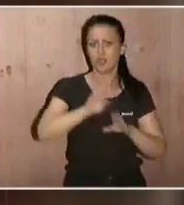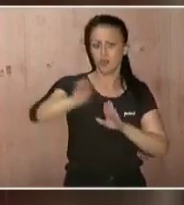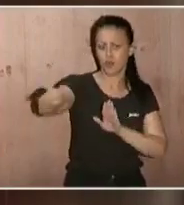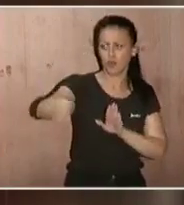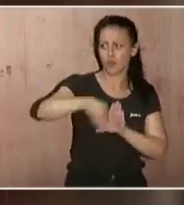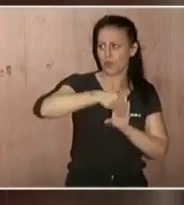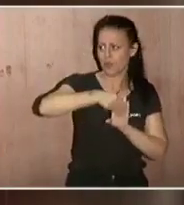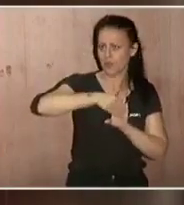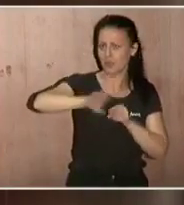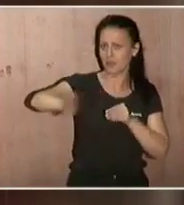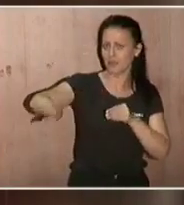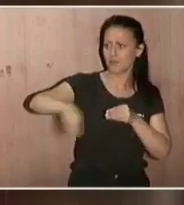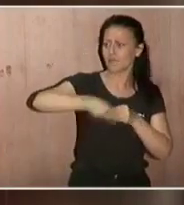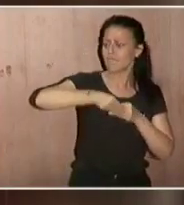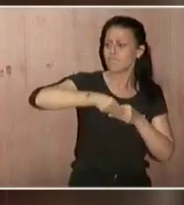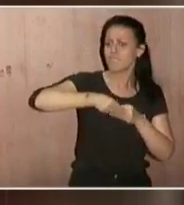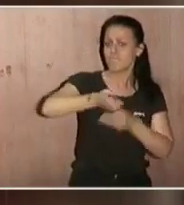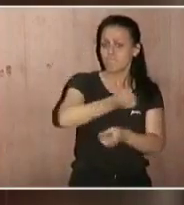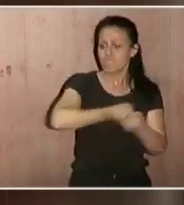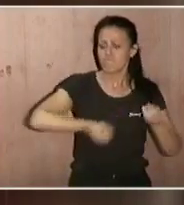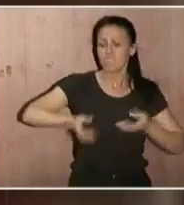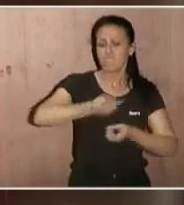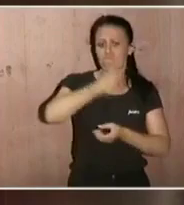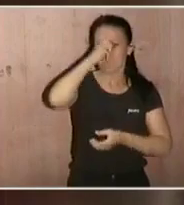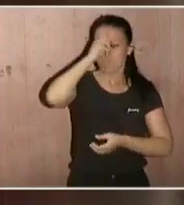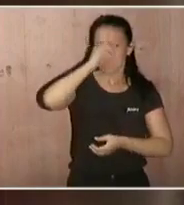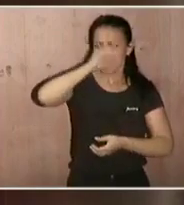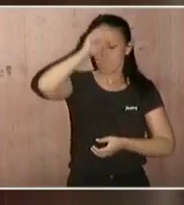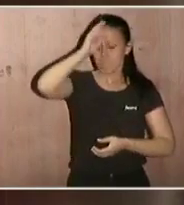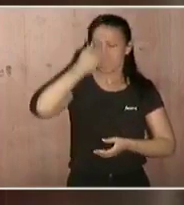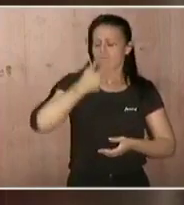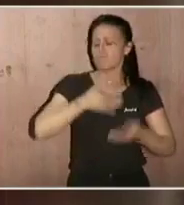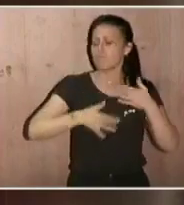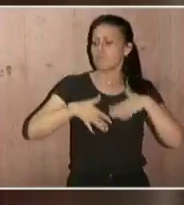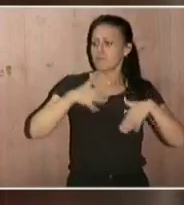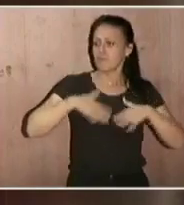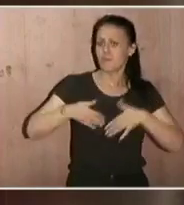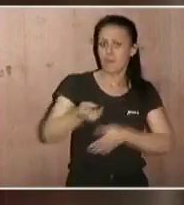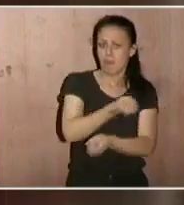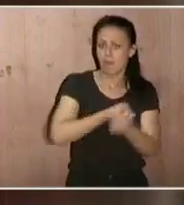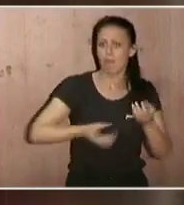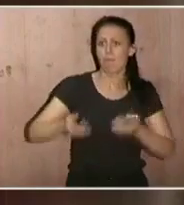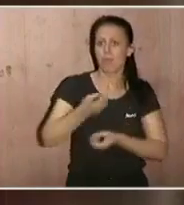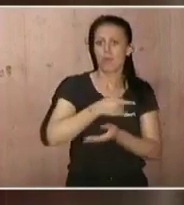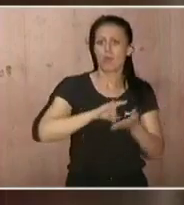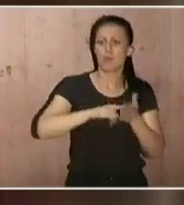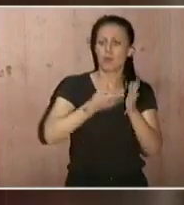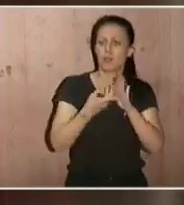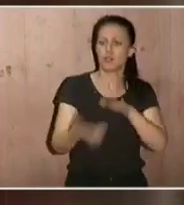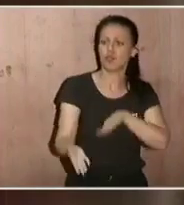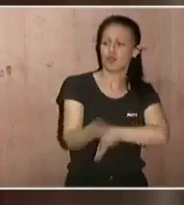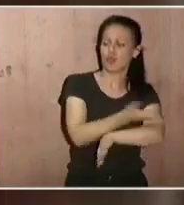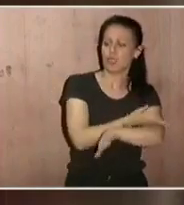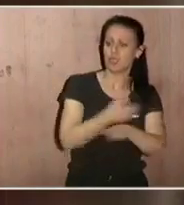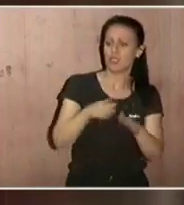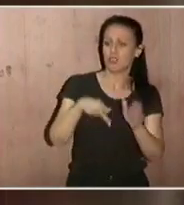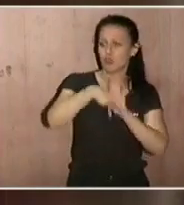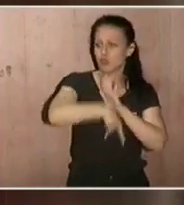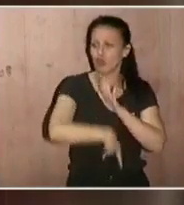con una abundante transferencia de conocimientos a través de la redacción de anteproyectos de normas y